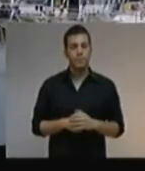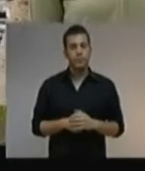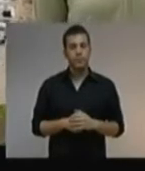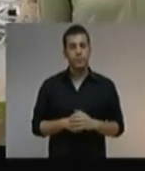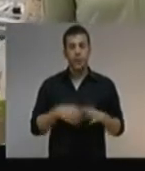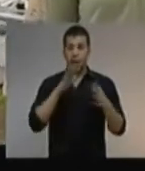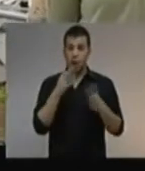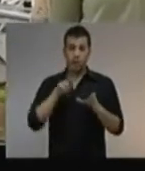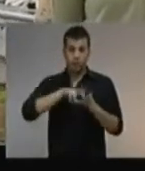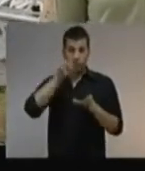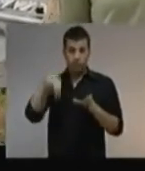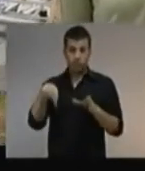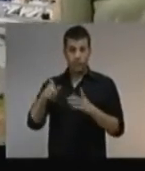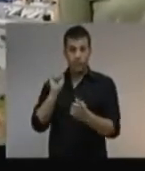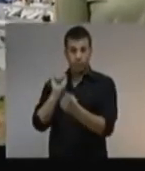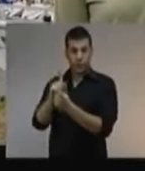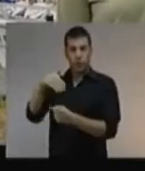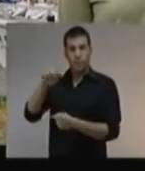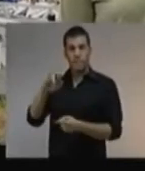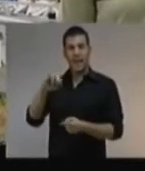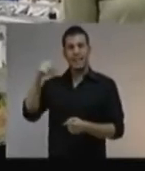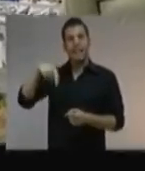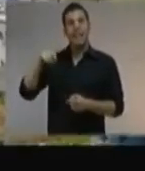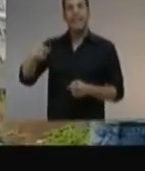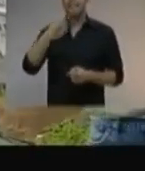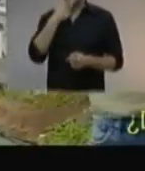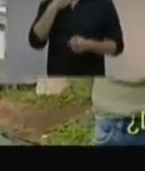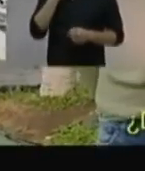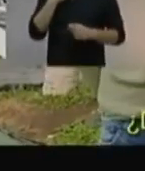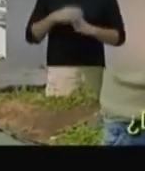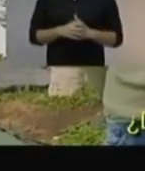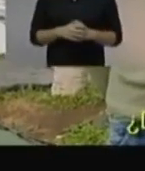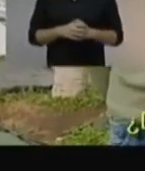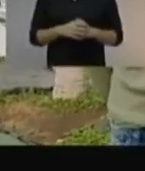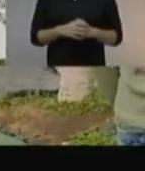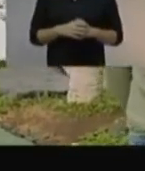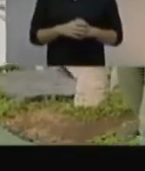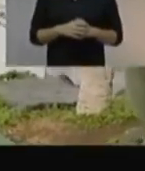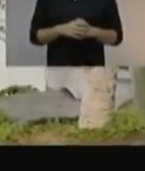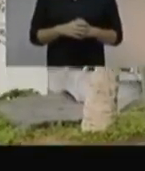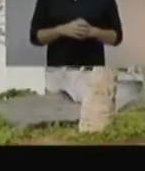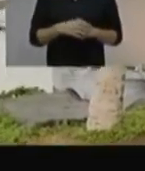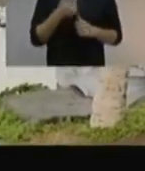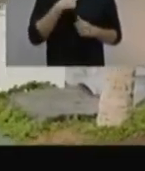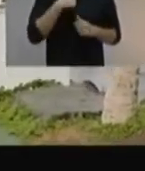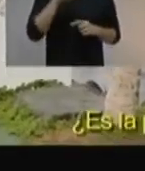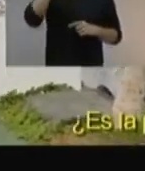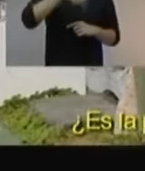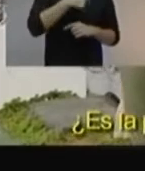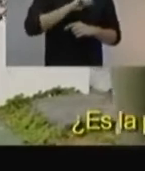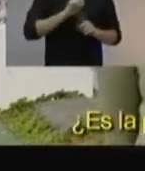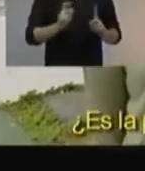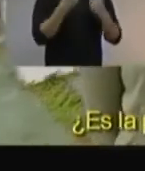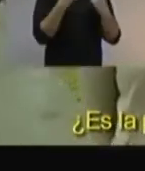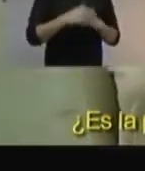Justo al bajar del bote nos hemos encontrado con Marian y ella es de Inglaterra. Where are you from exactly? Wiltshire, Swindon. Is this your first time